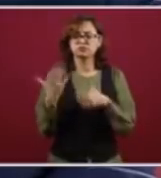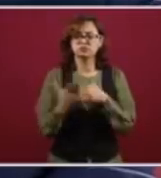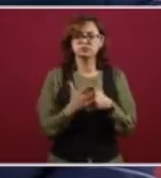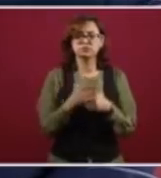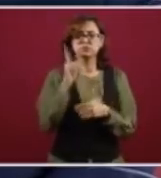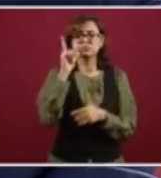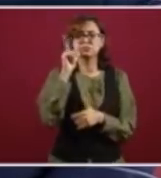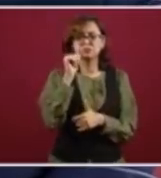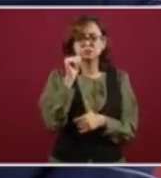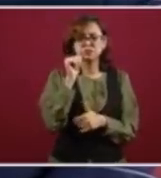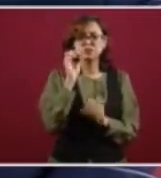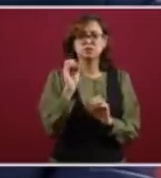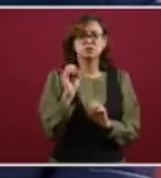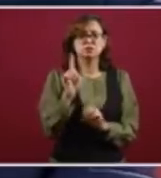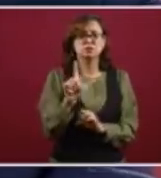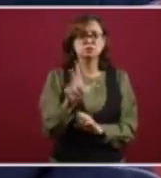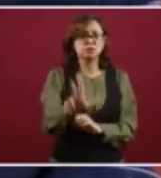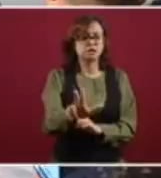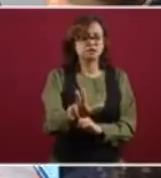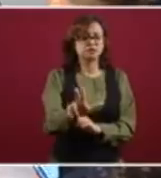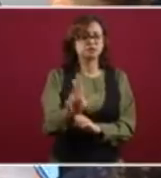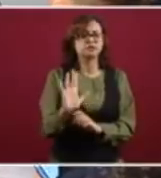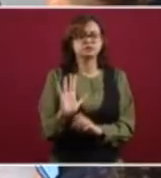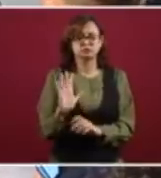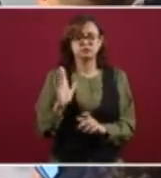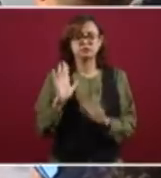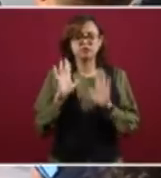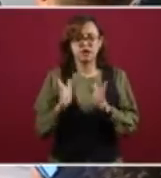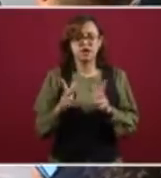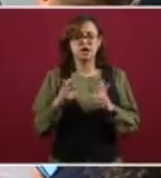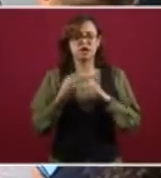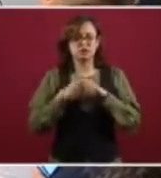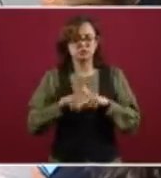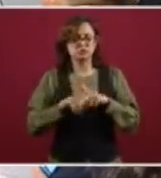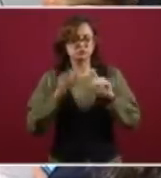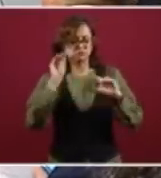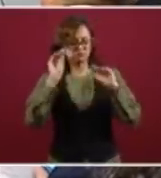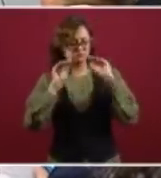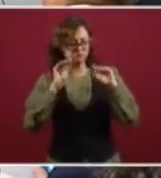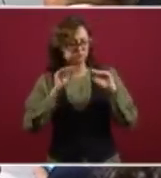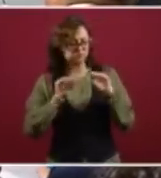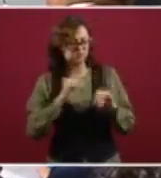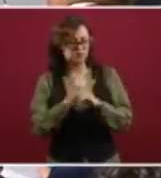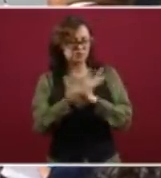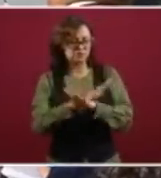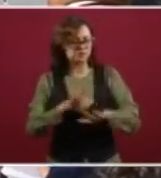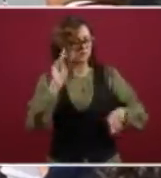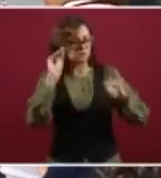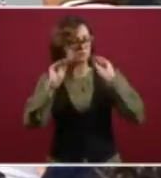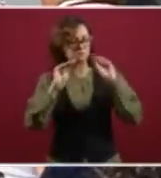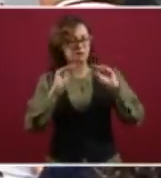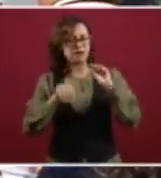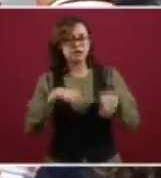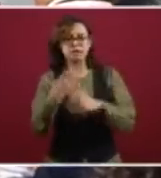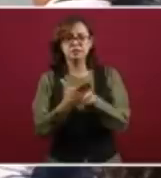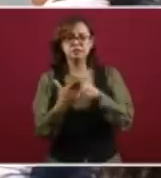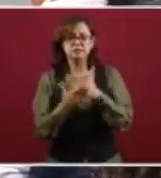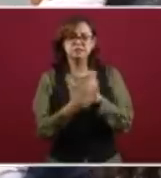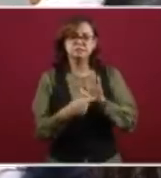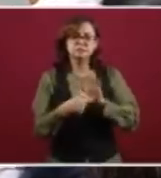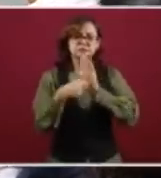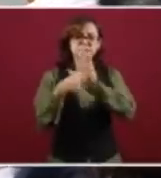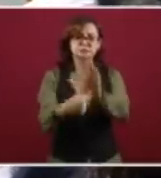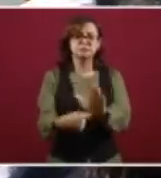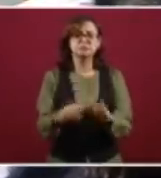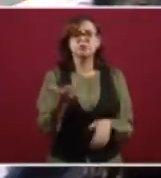mañana o el lunes o el martes. Se está trabajando la información que les vamos a dar a ustedes